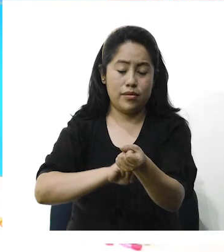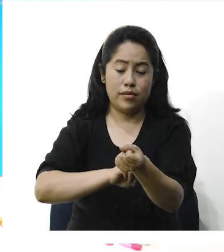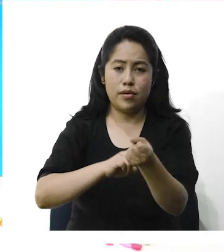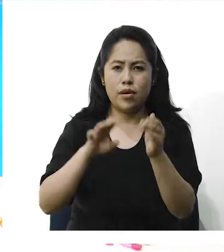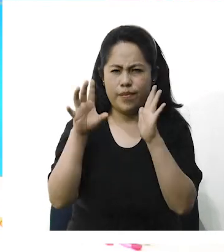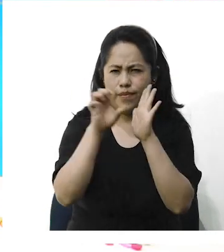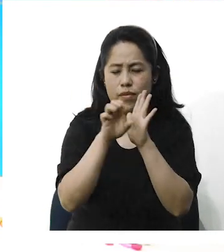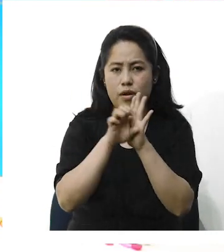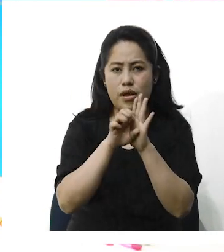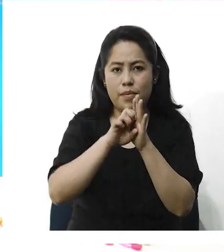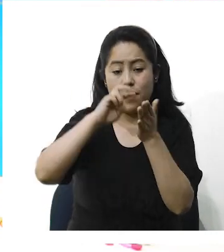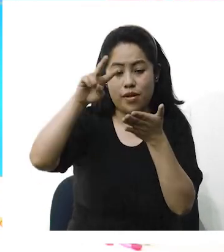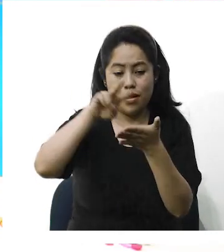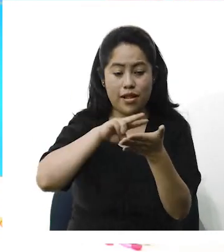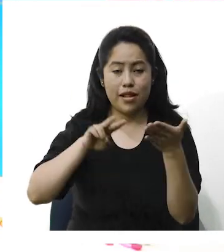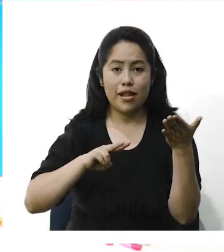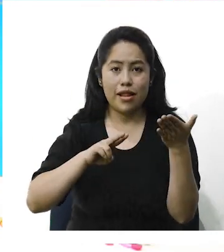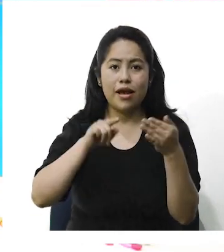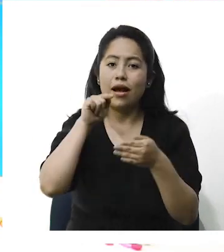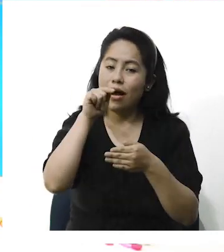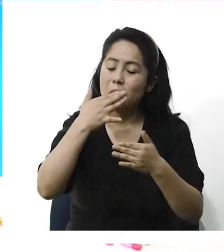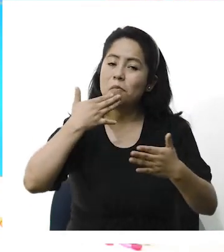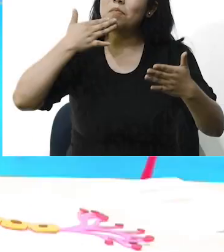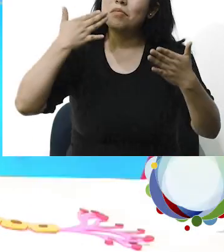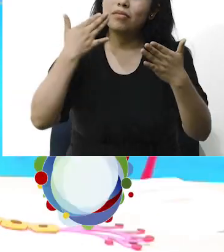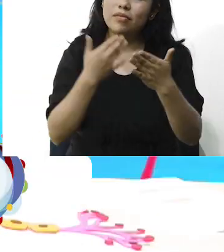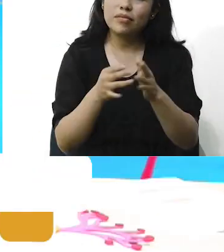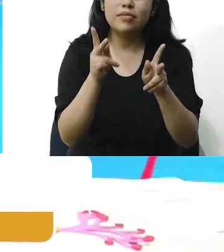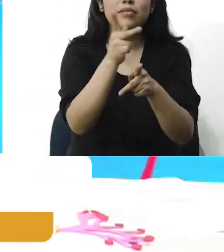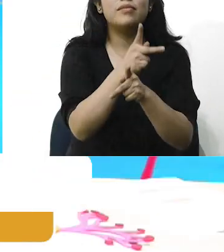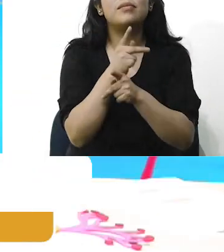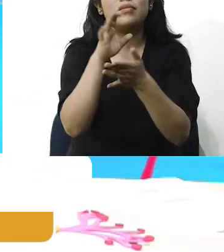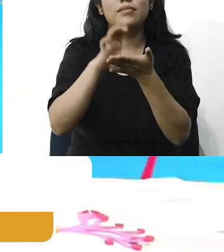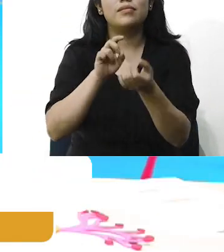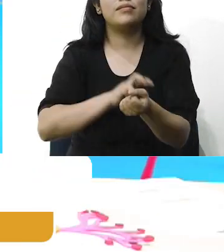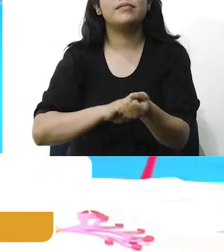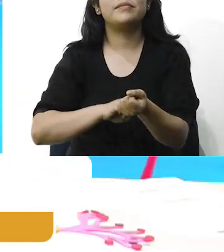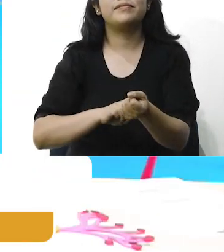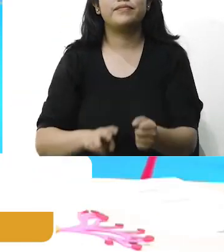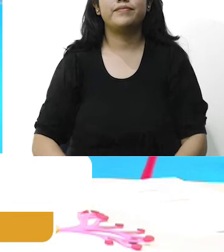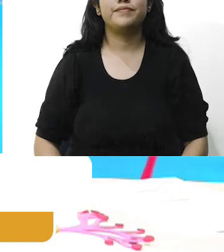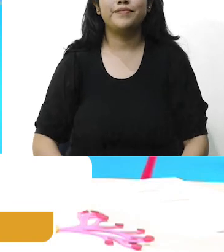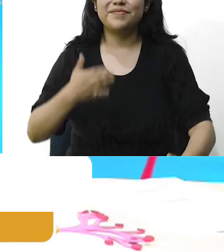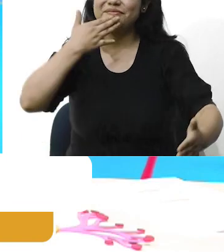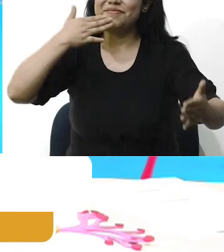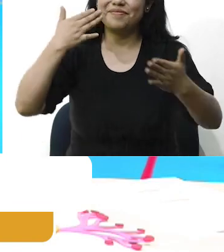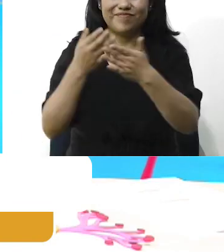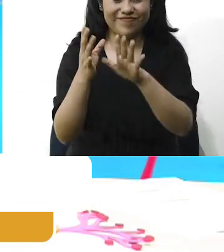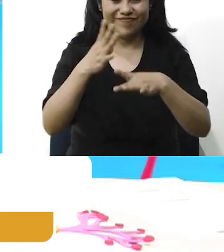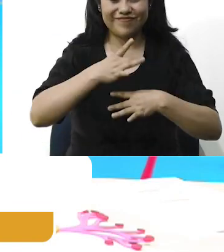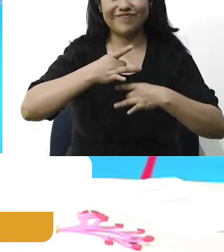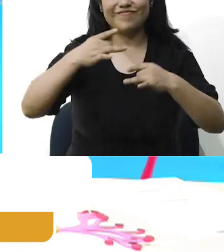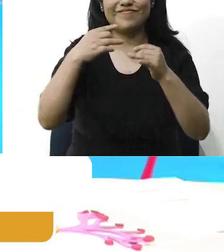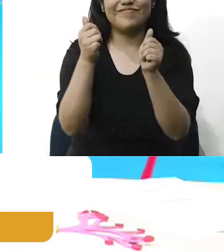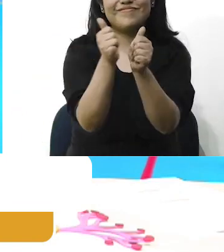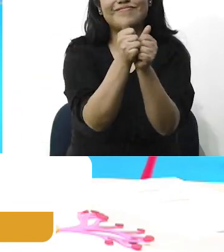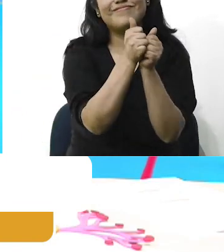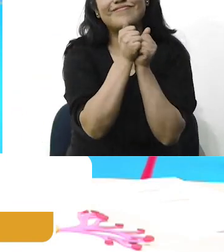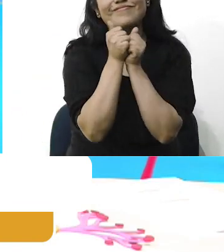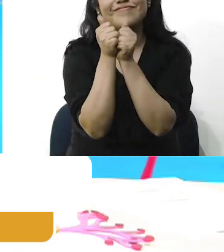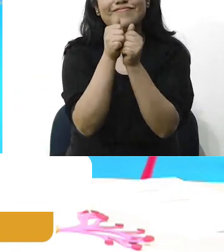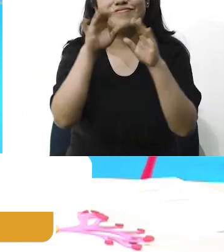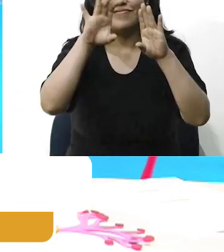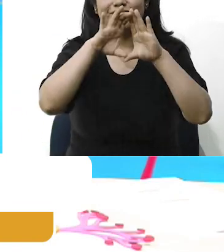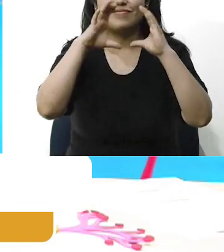pista. Por ejemplo, leer es un buen hábito para cuidar nuestras neuronas. Bueno, ha sido un gusto compartir con